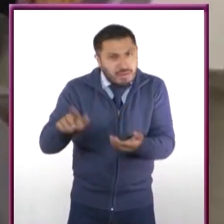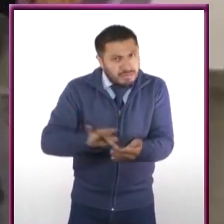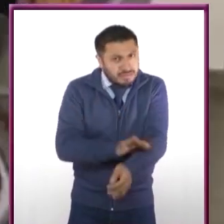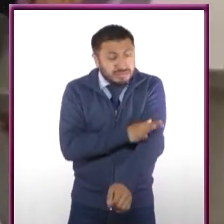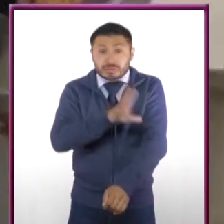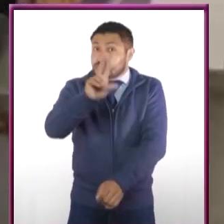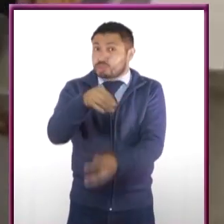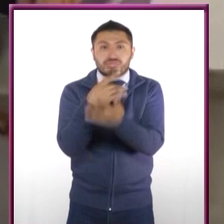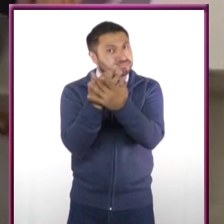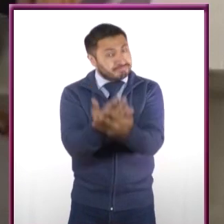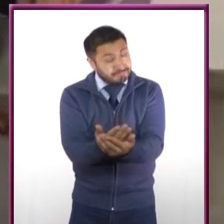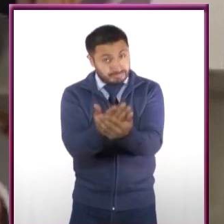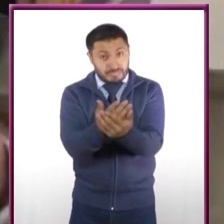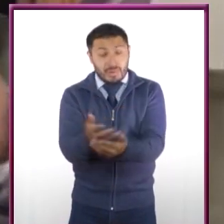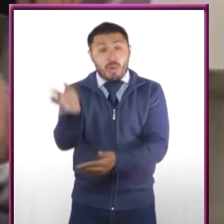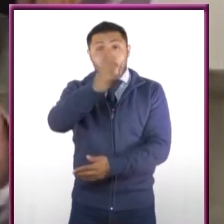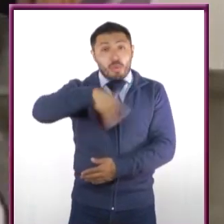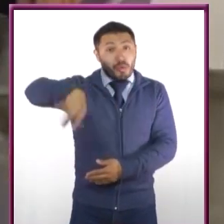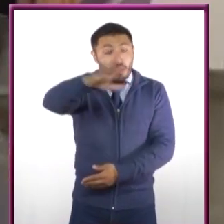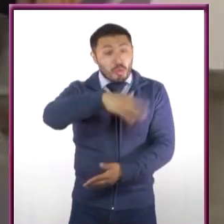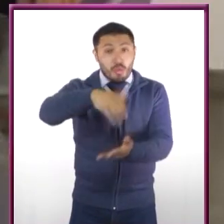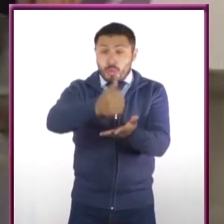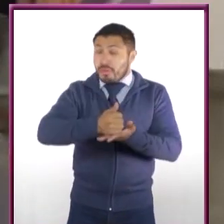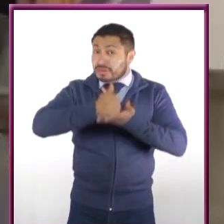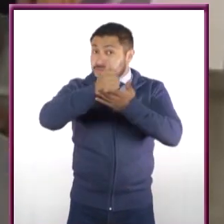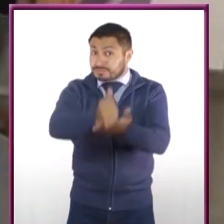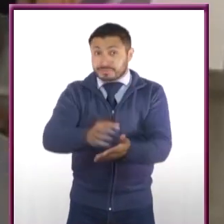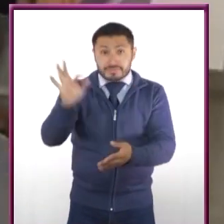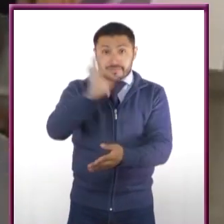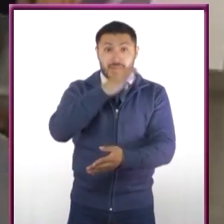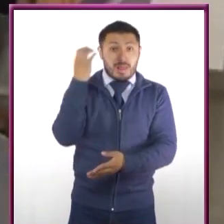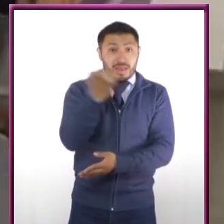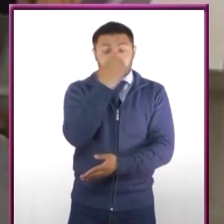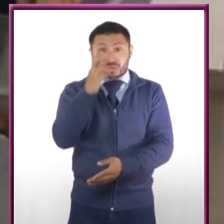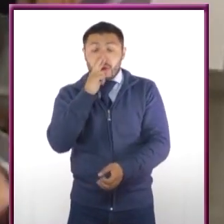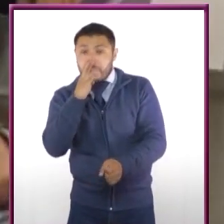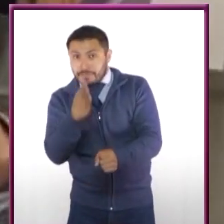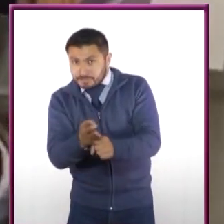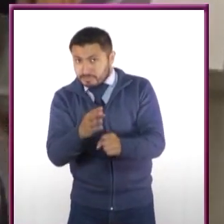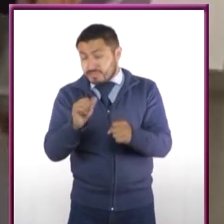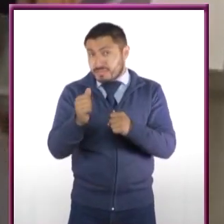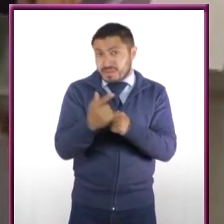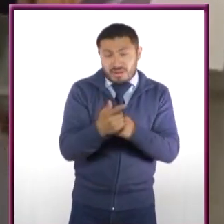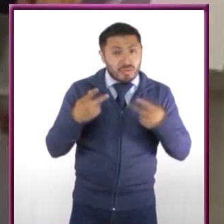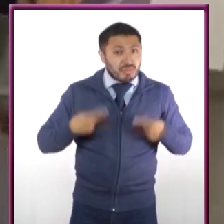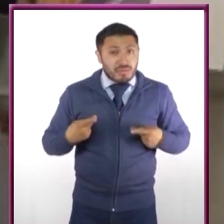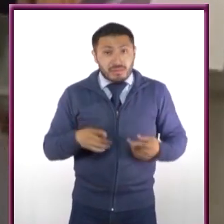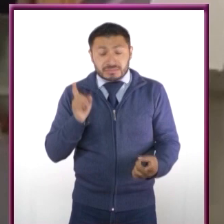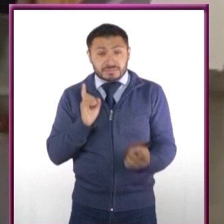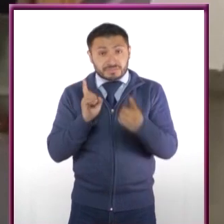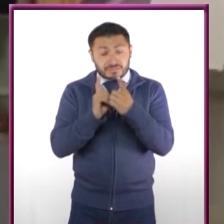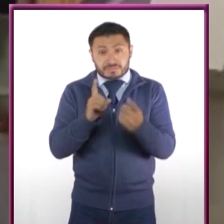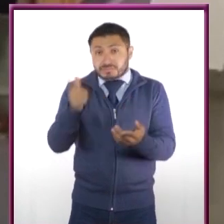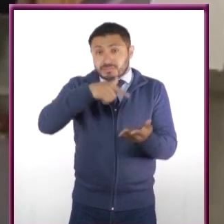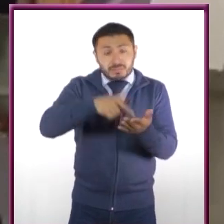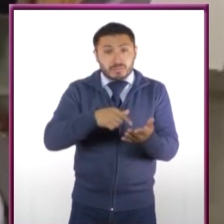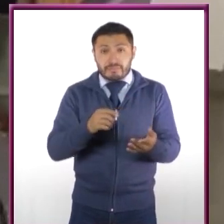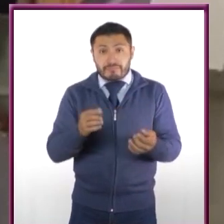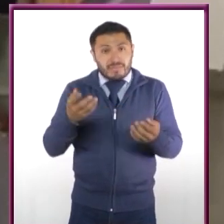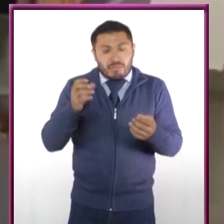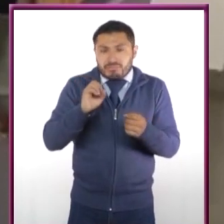esperen, busquen ayuda. Ya sea en su escuela debe haber alguien encargado de eso, o en algún lugar a donde ustedes